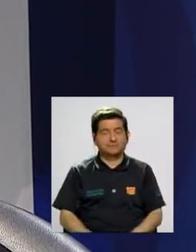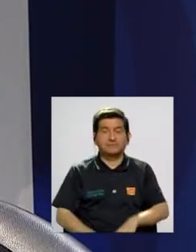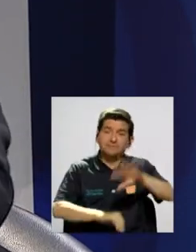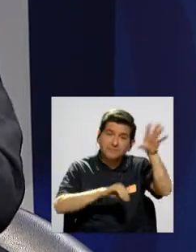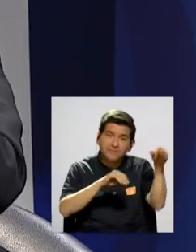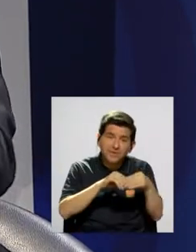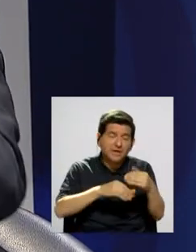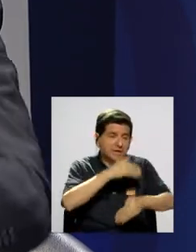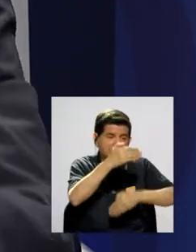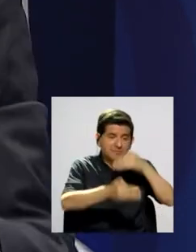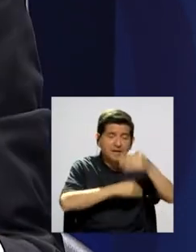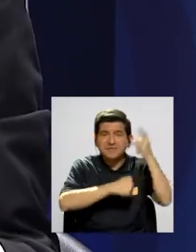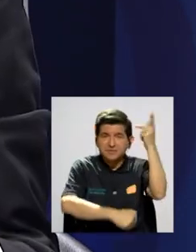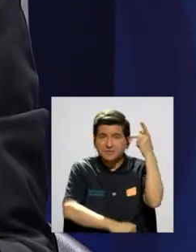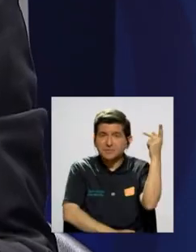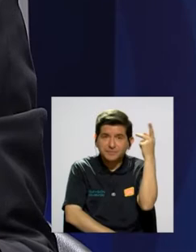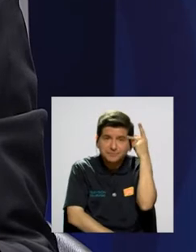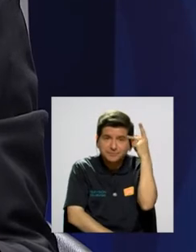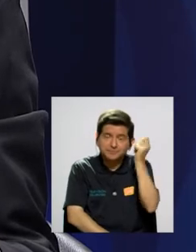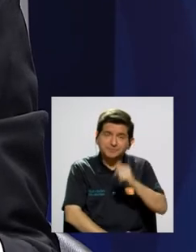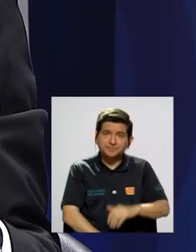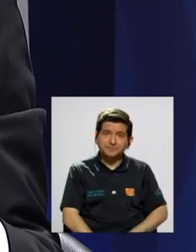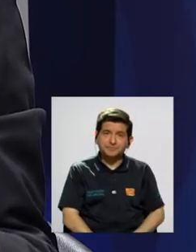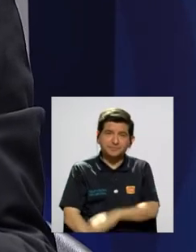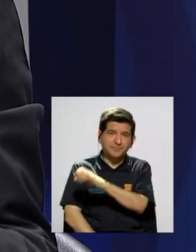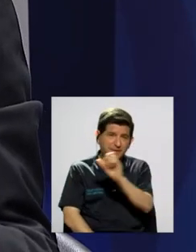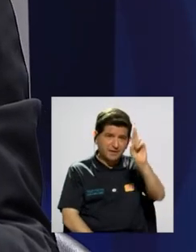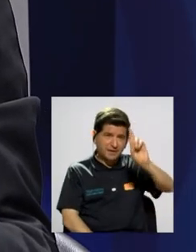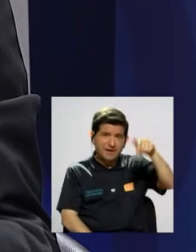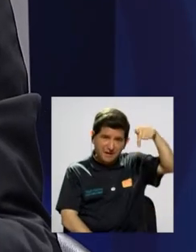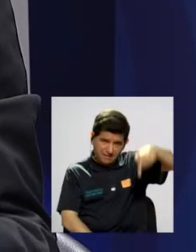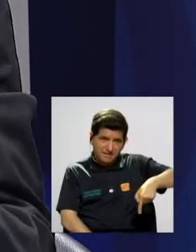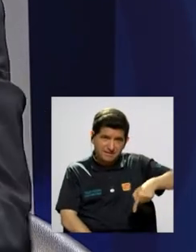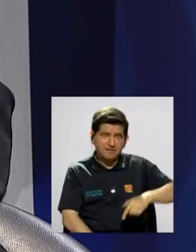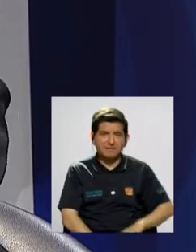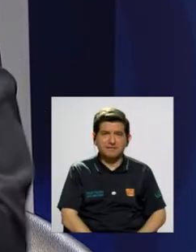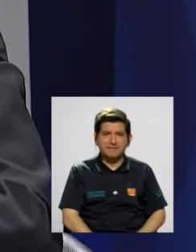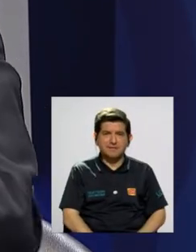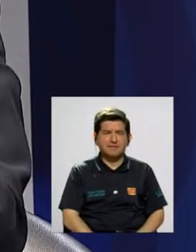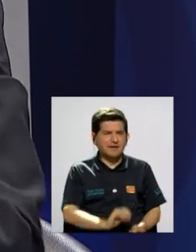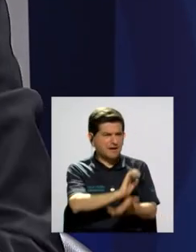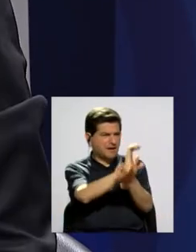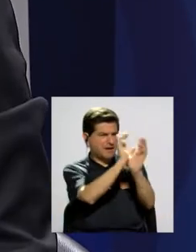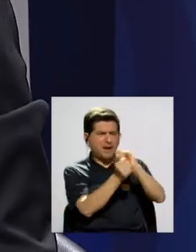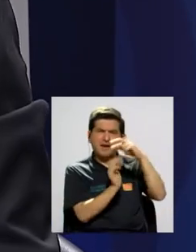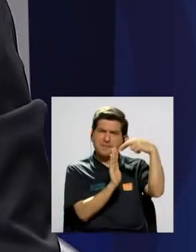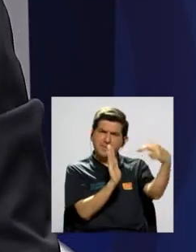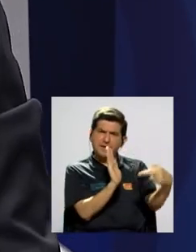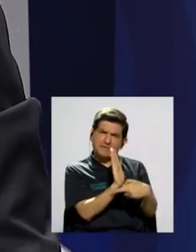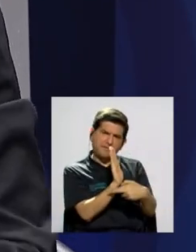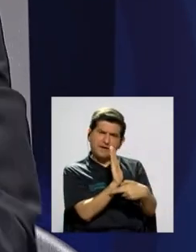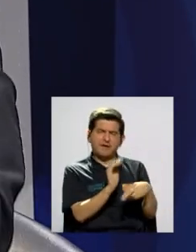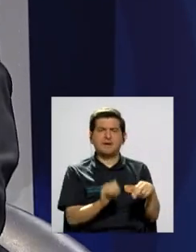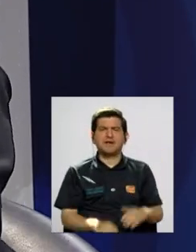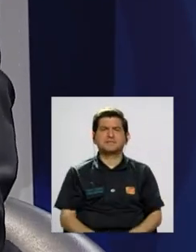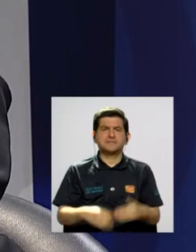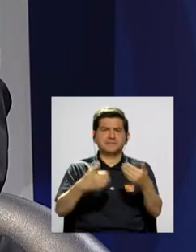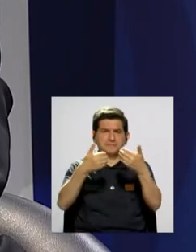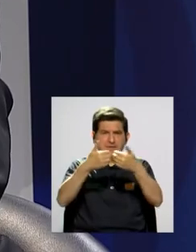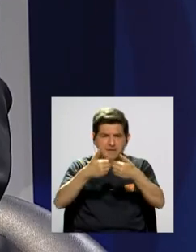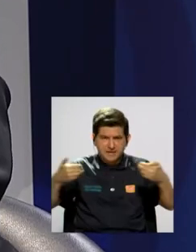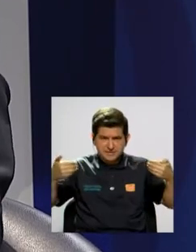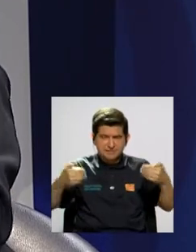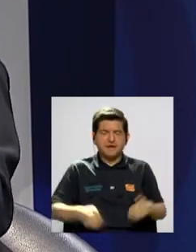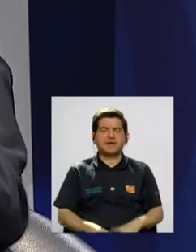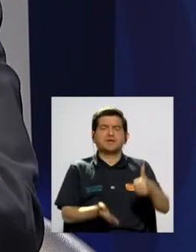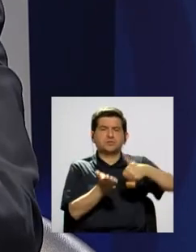la dinámica política en Costa Rica, al cambiarse las reglas para la separación de las